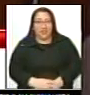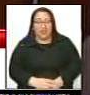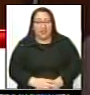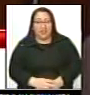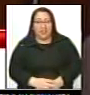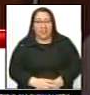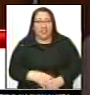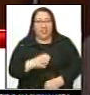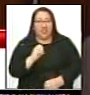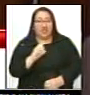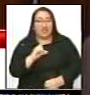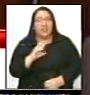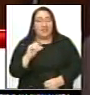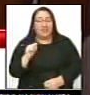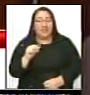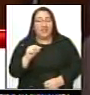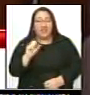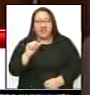la Dictadura Sanitaria del Sur,